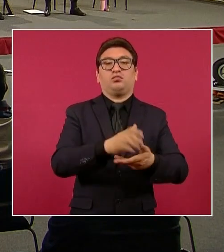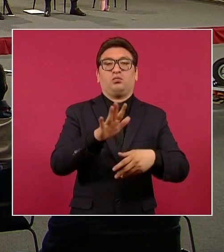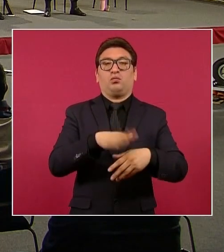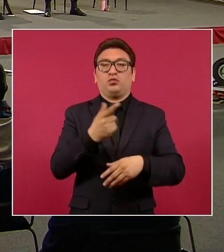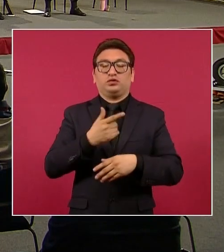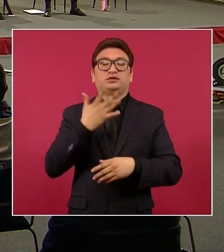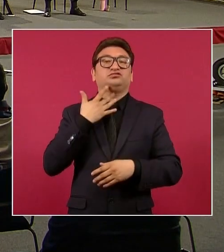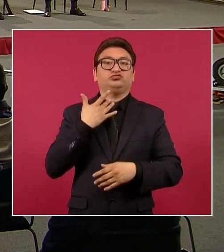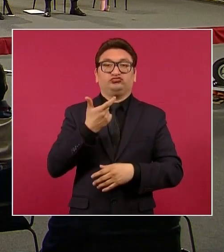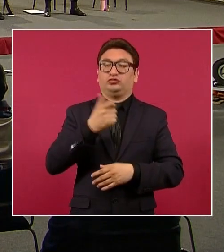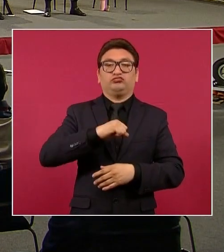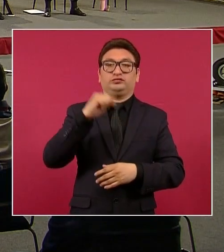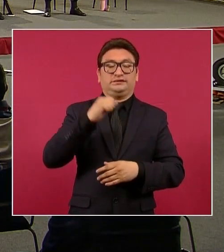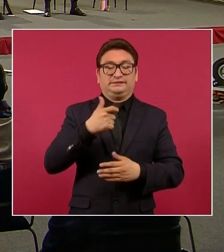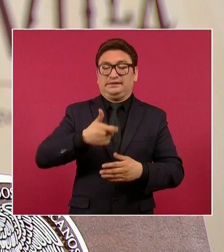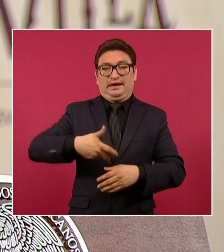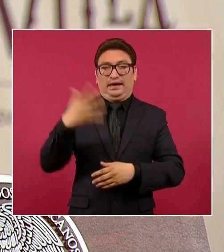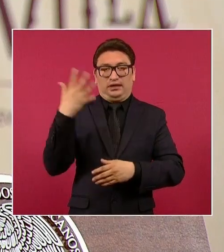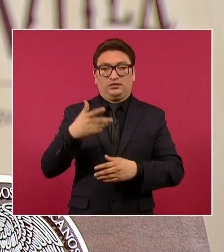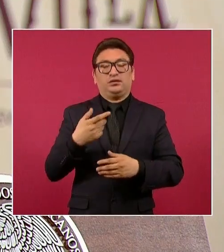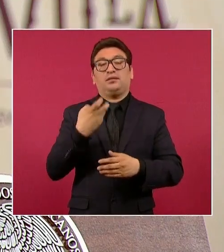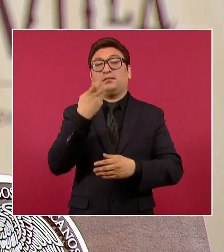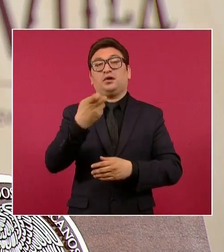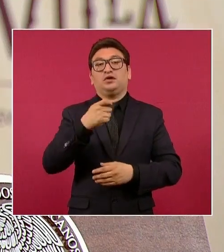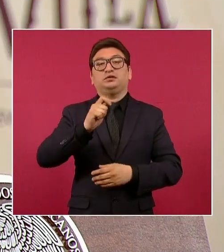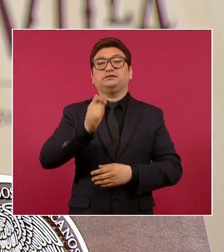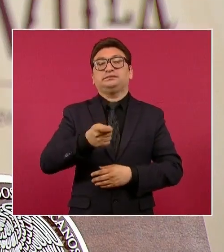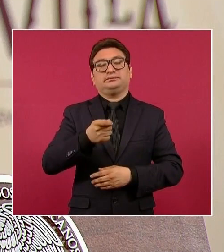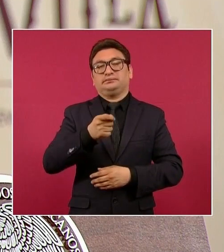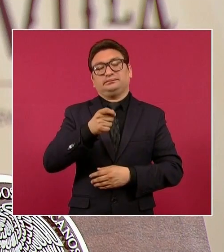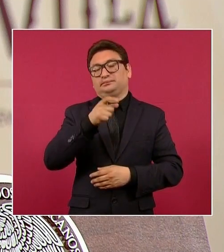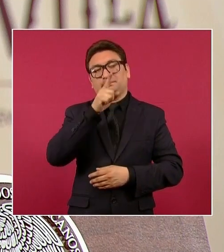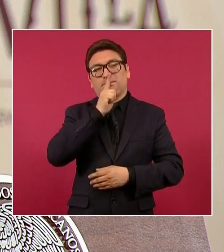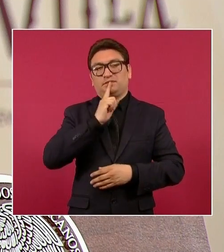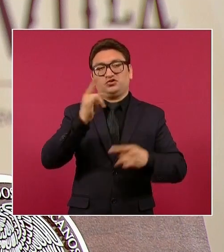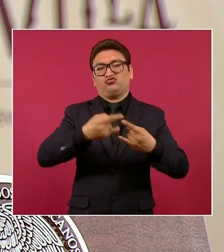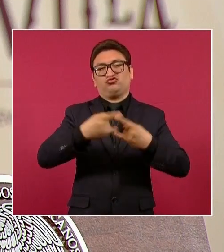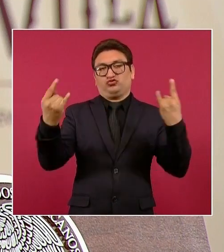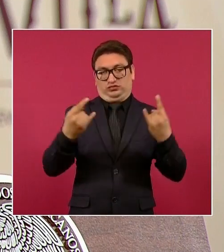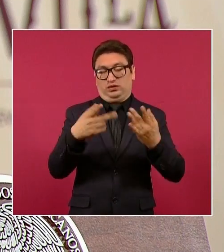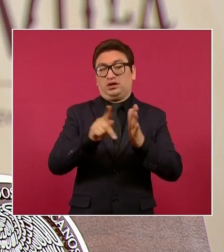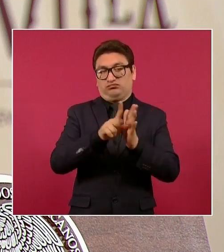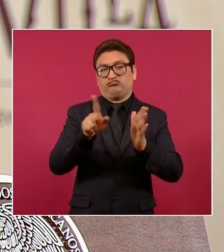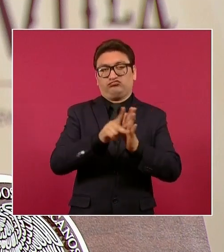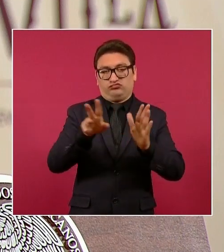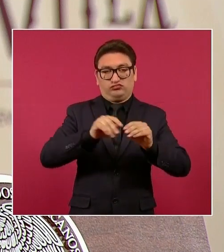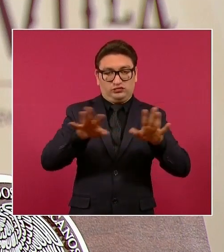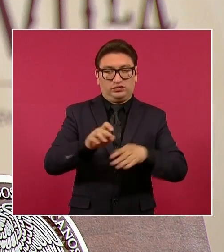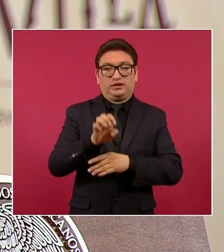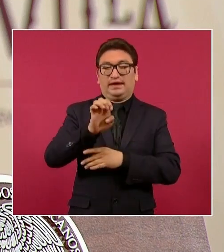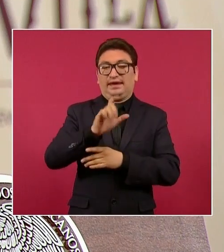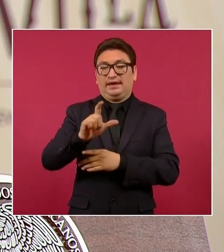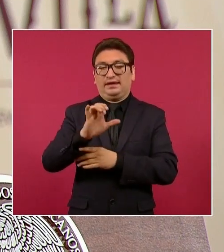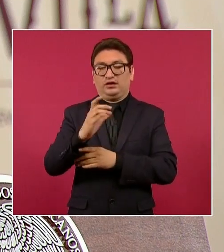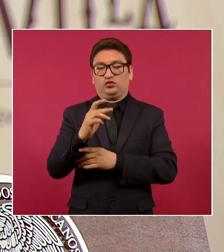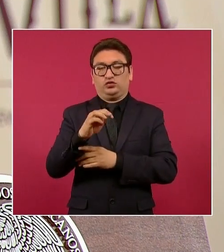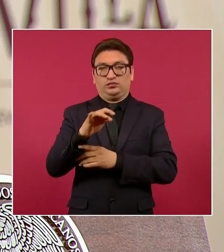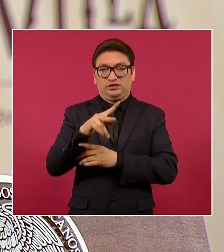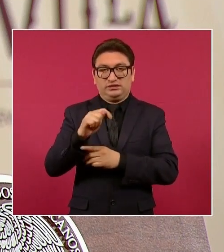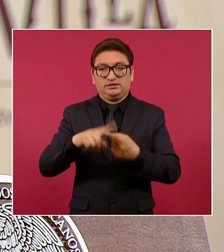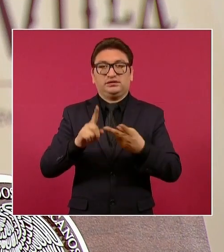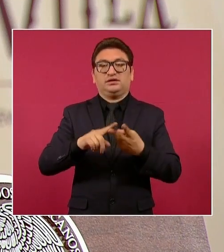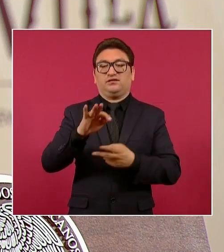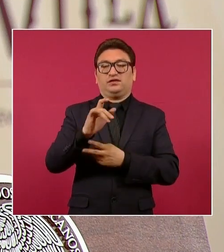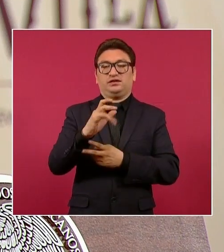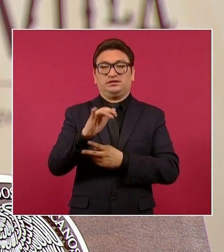los combustibles. Pero todo eso resultó un cuento. Medios de comunicación como El Economista, El